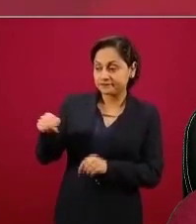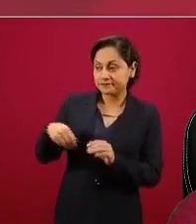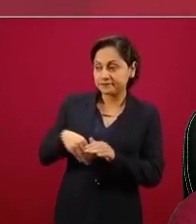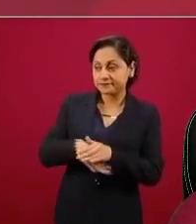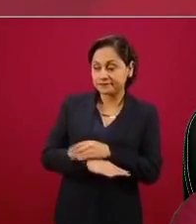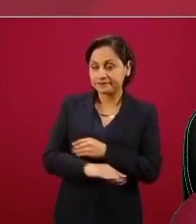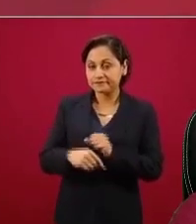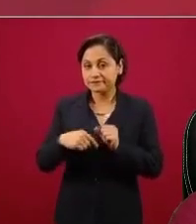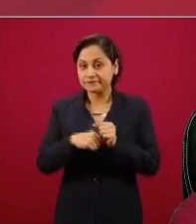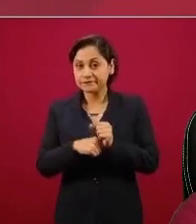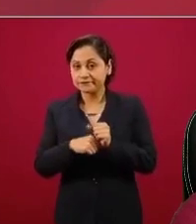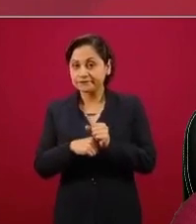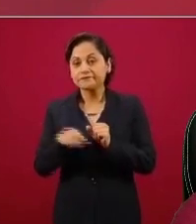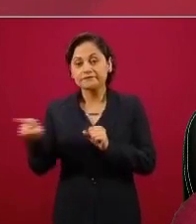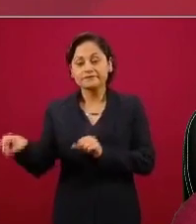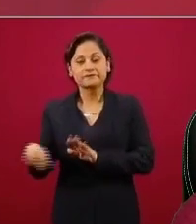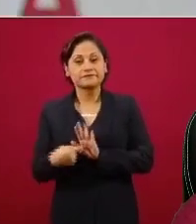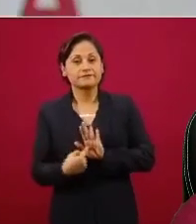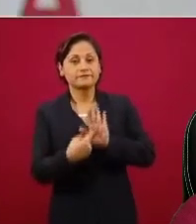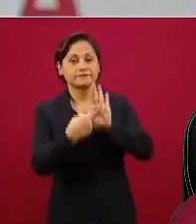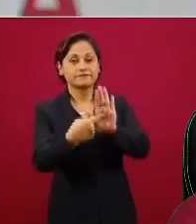pública.